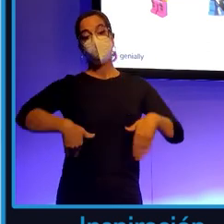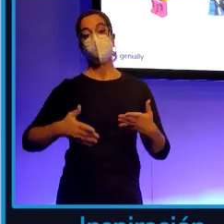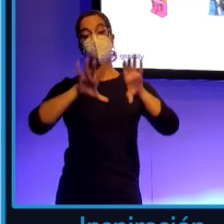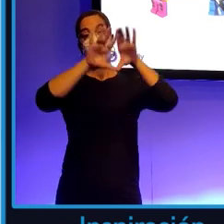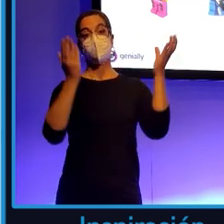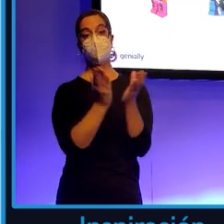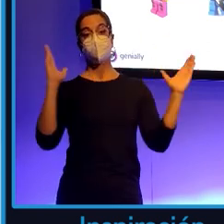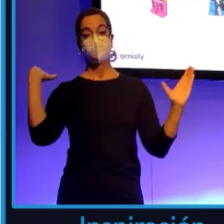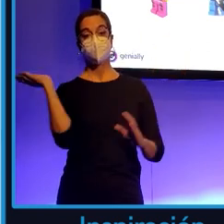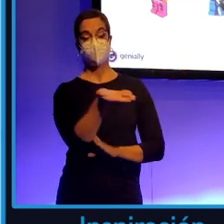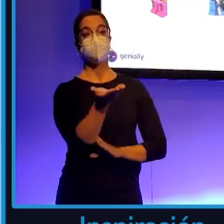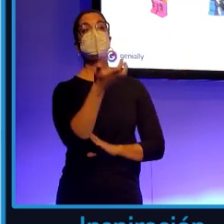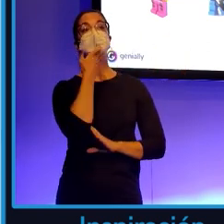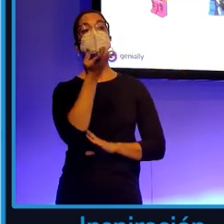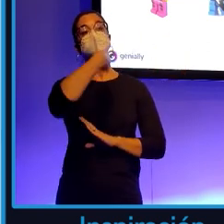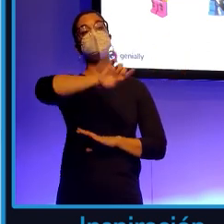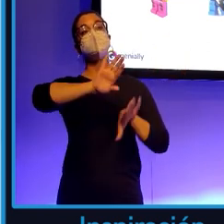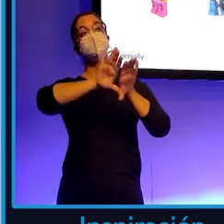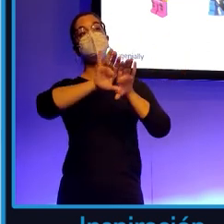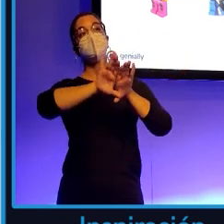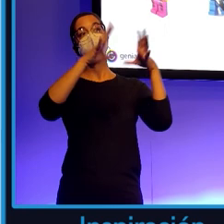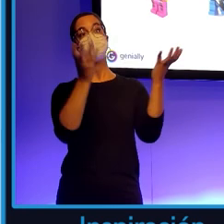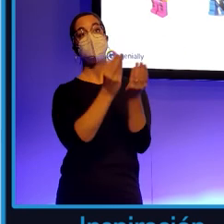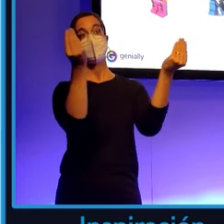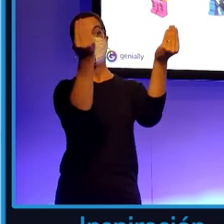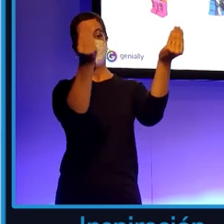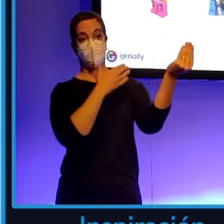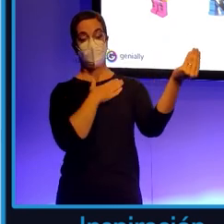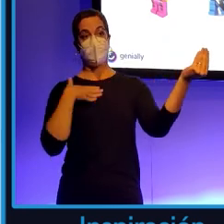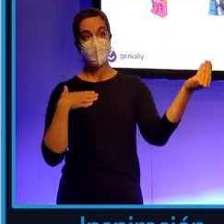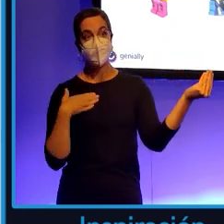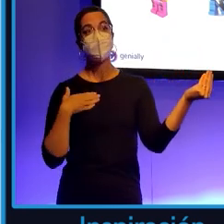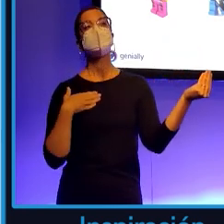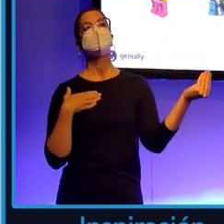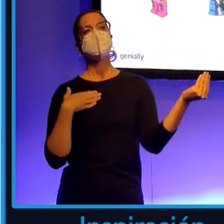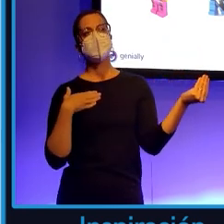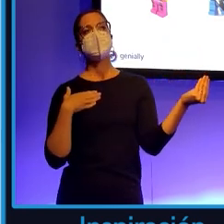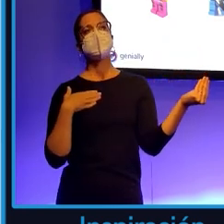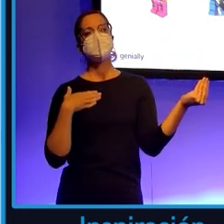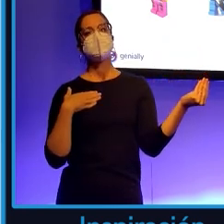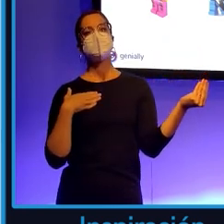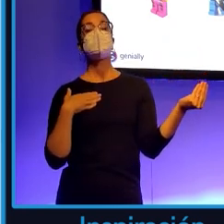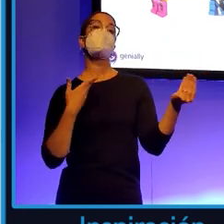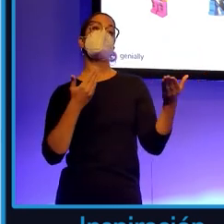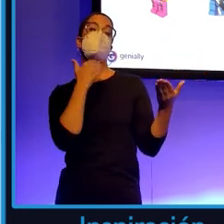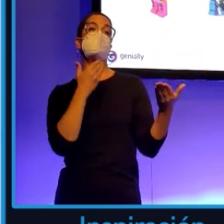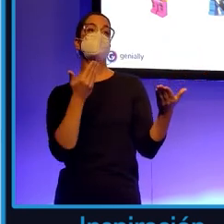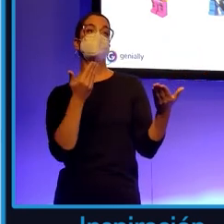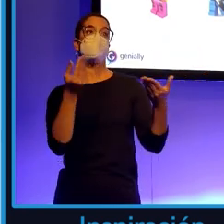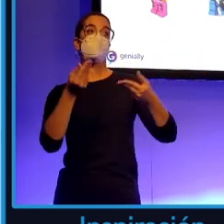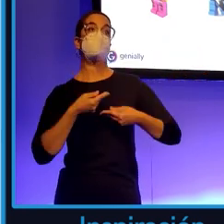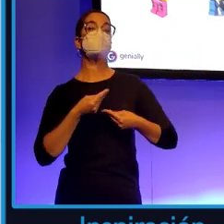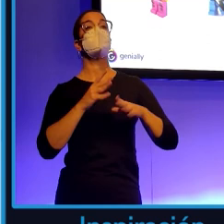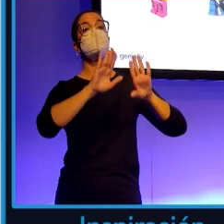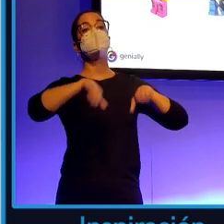y si hemos buscado un planeta mejor que tengo otras características que no los aportes de algo podemos tomar